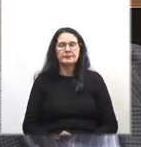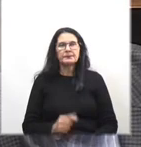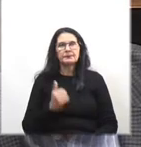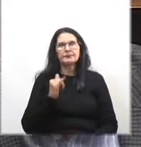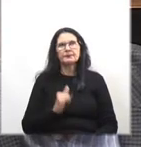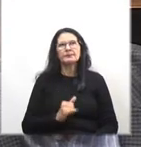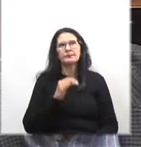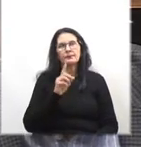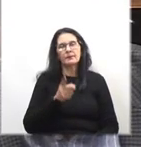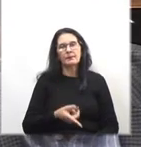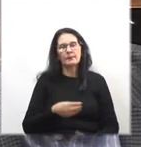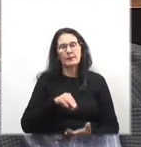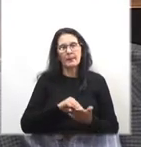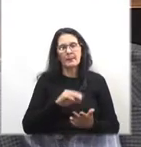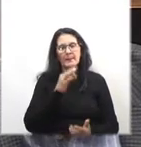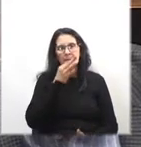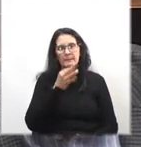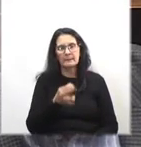mencionar